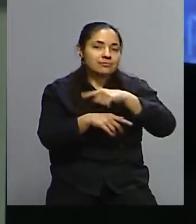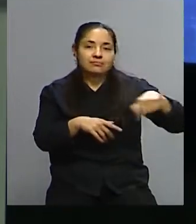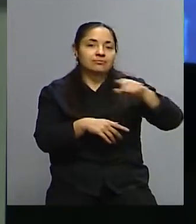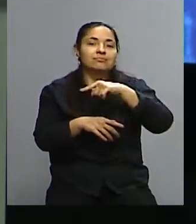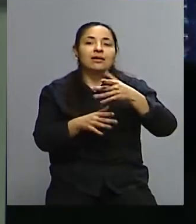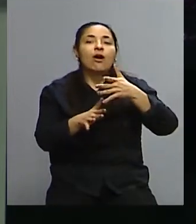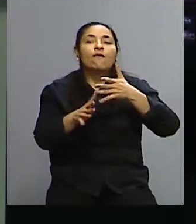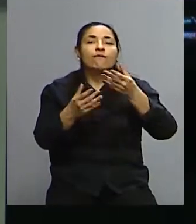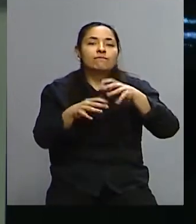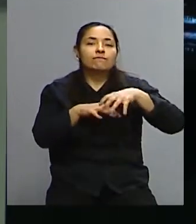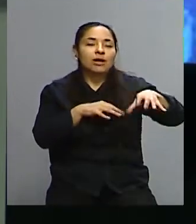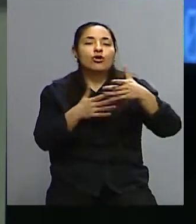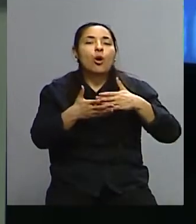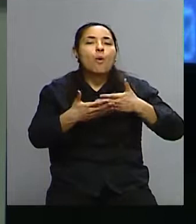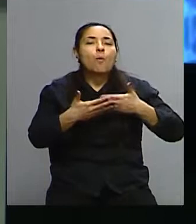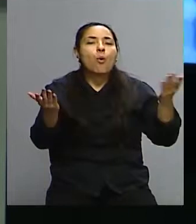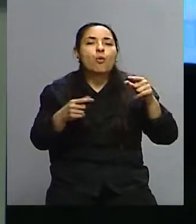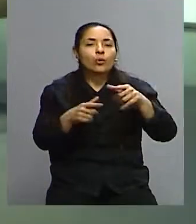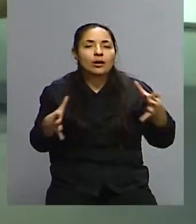Graciela, te quería consultar